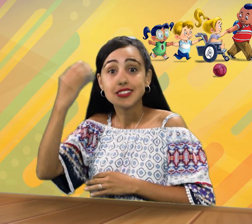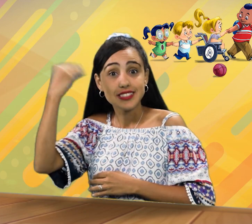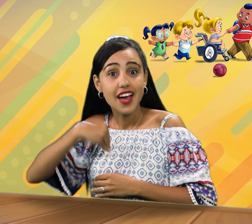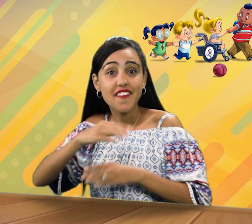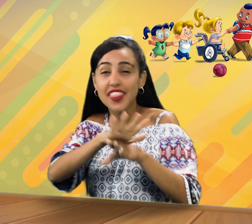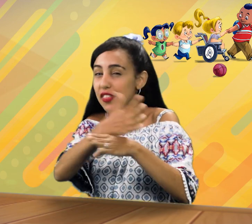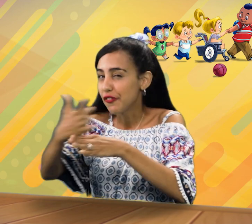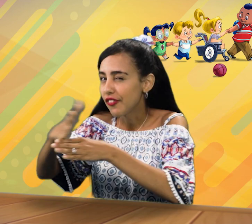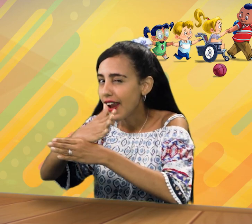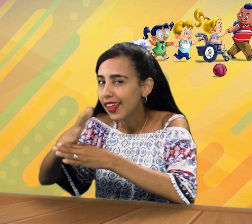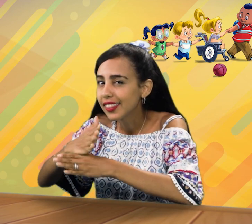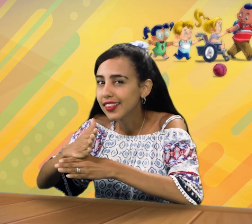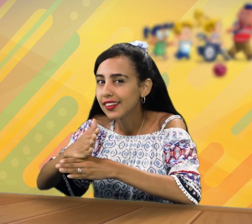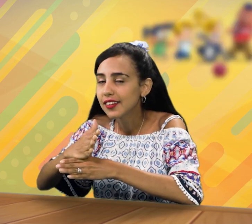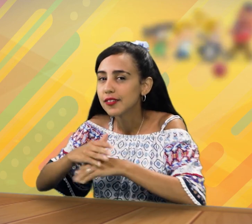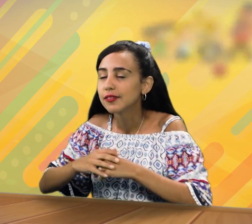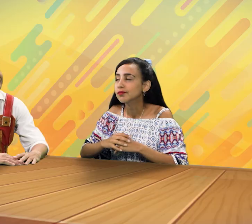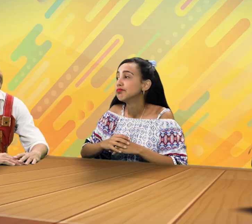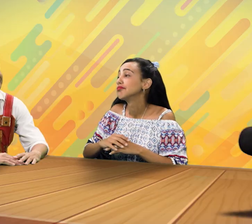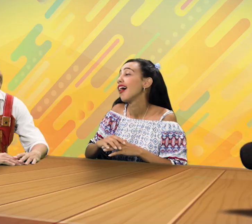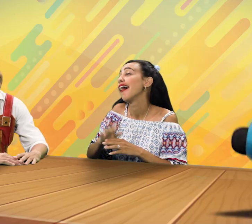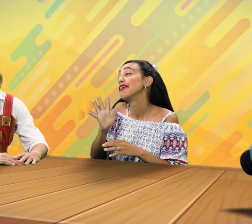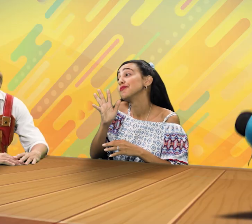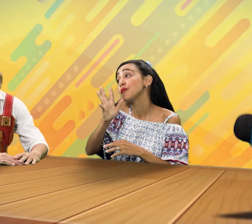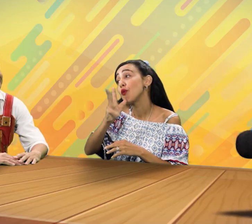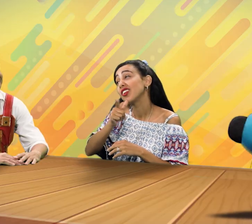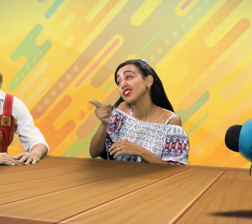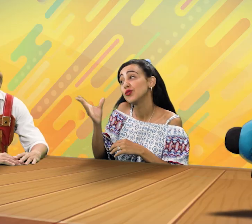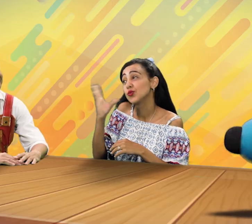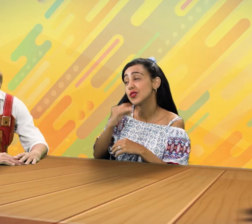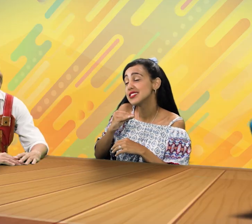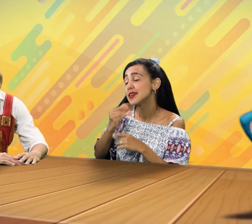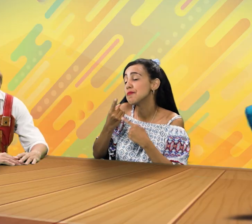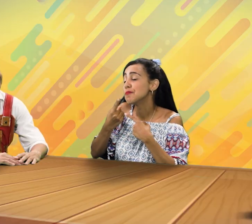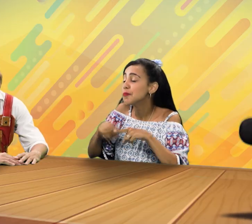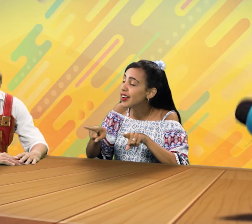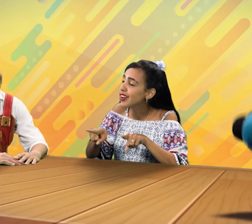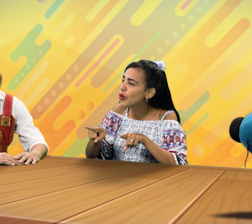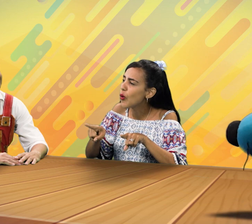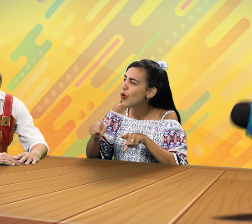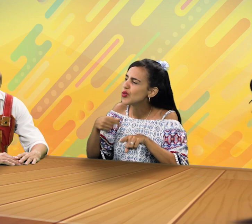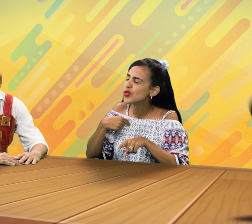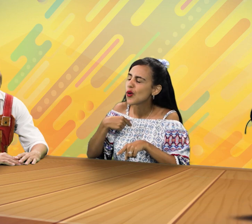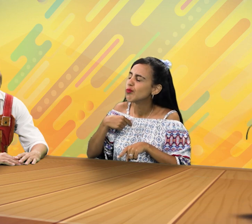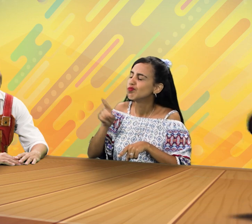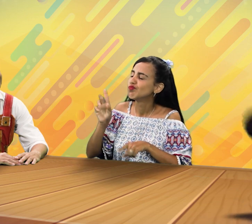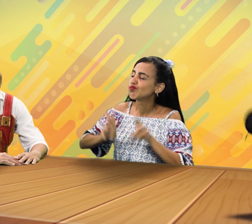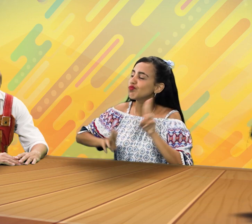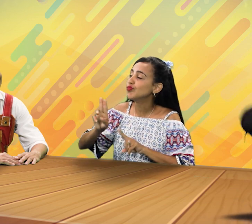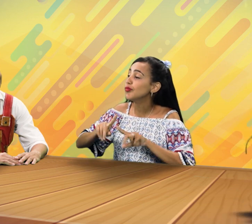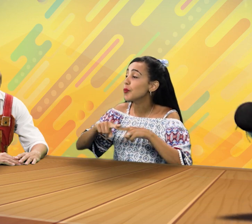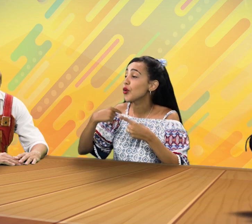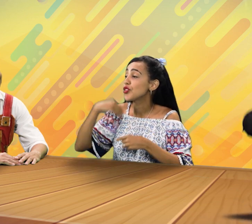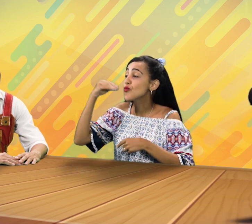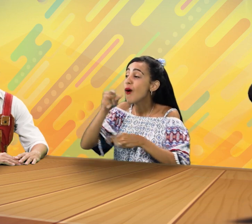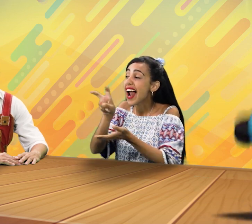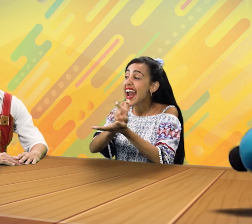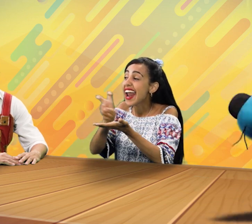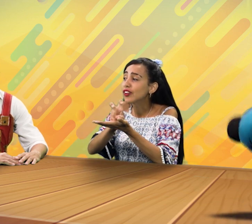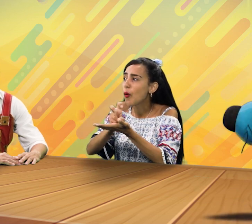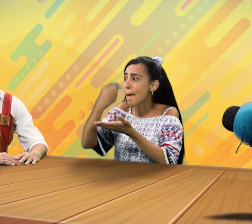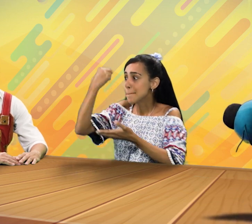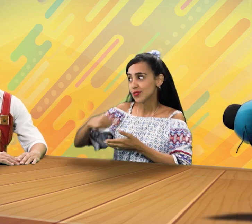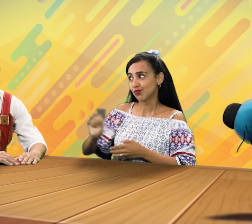diverso y lo diferente. Muy bonito eso que dices, pero no me convences. Además, yo soy un ratón, no un